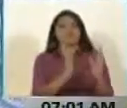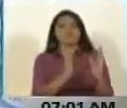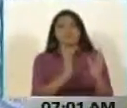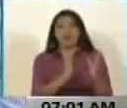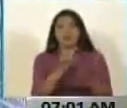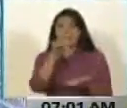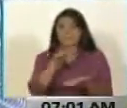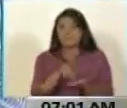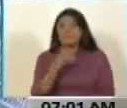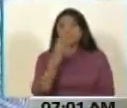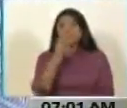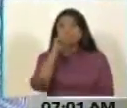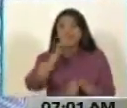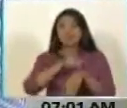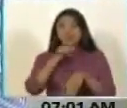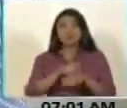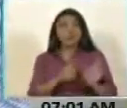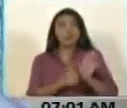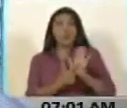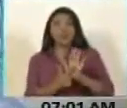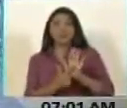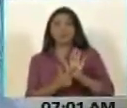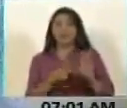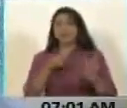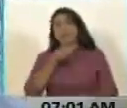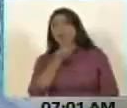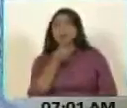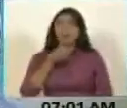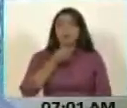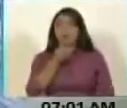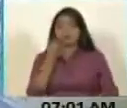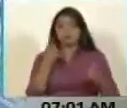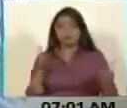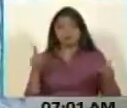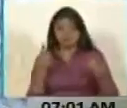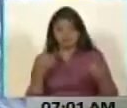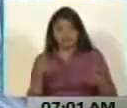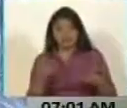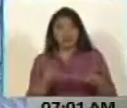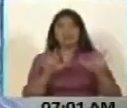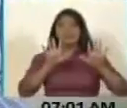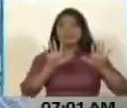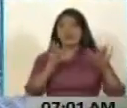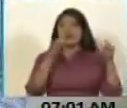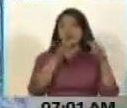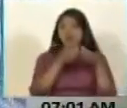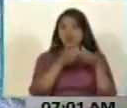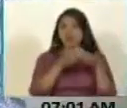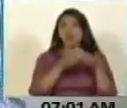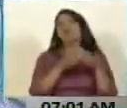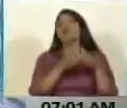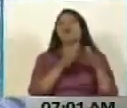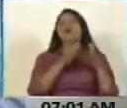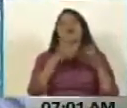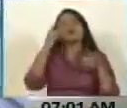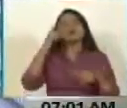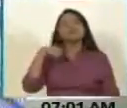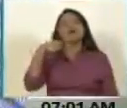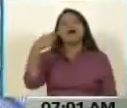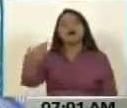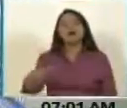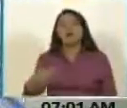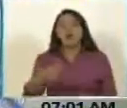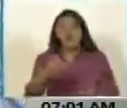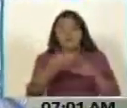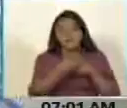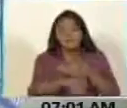artista durante 20 minutos presenta lo mejor de su trabajo. Hay una programación de 10 agrupaciones por día en la Sala Rivas a partir de las 2 de la tarde, de la 1 y media de la